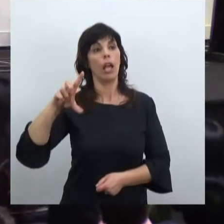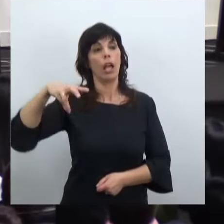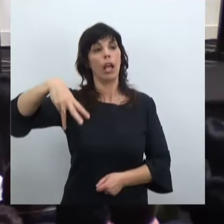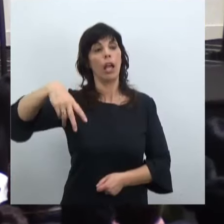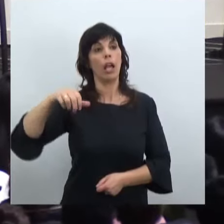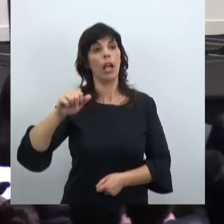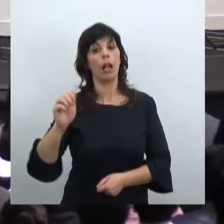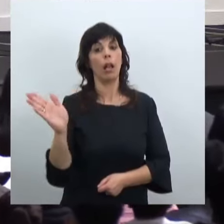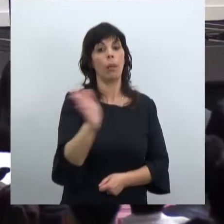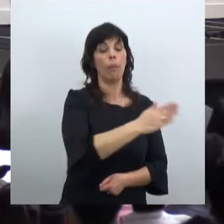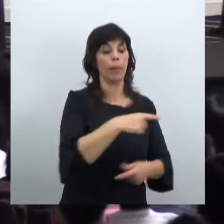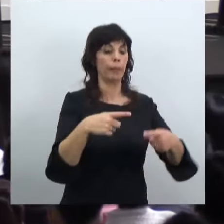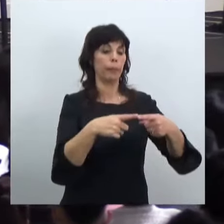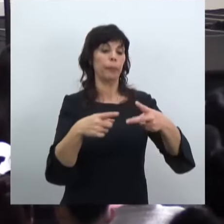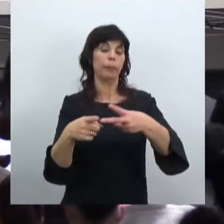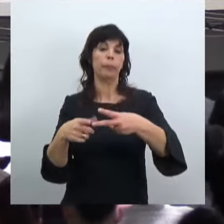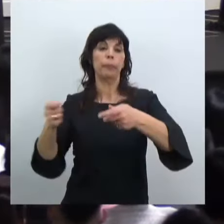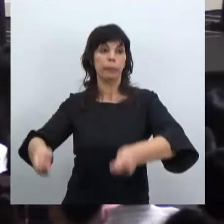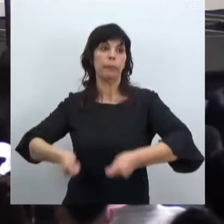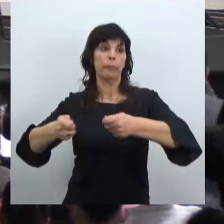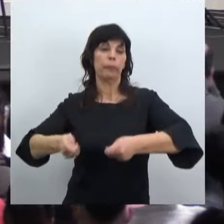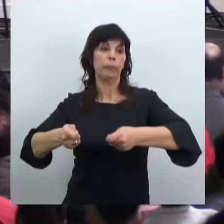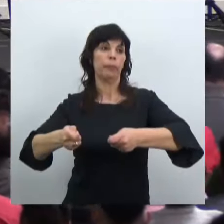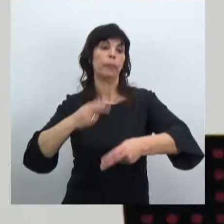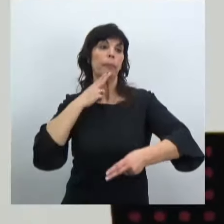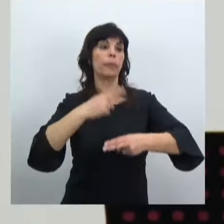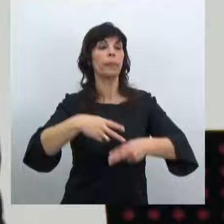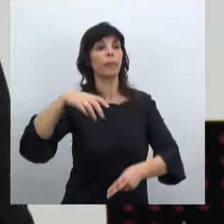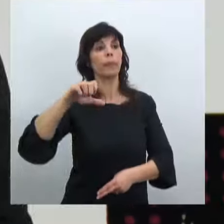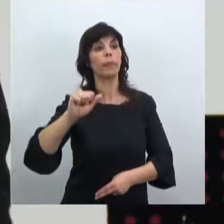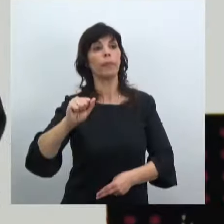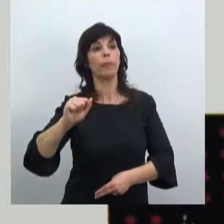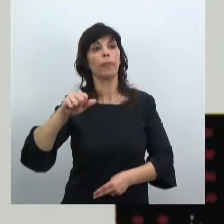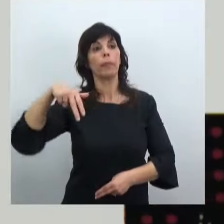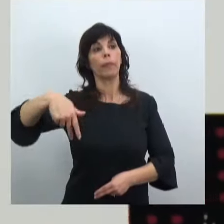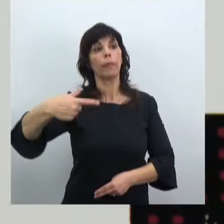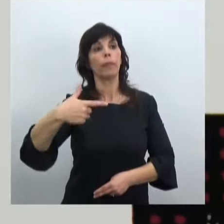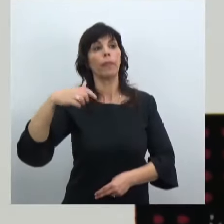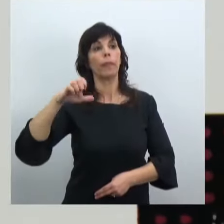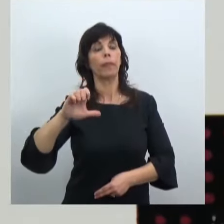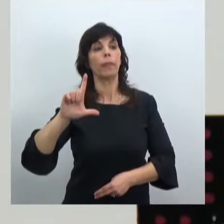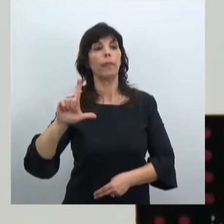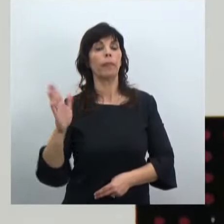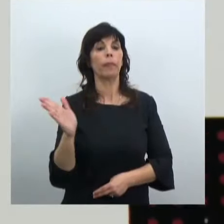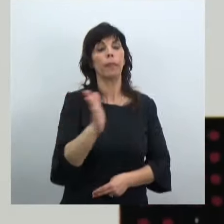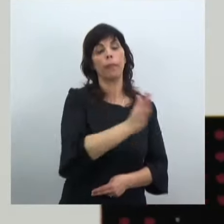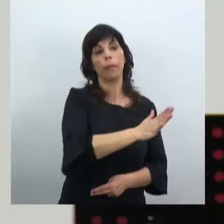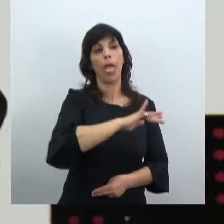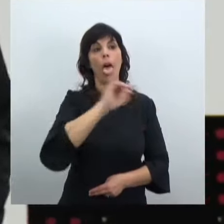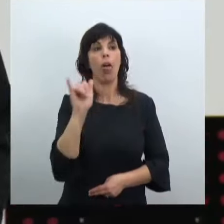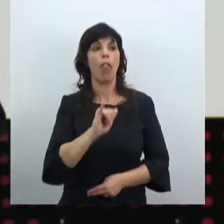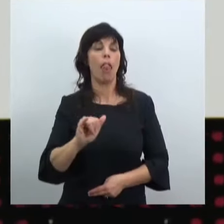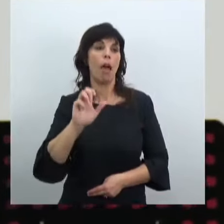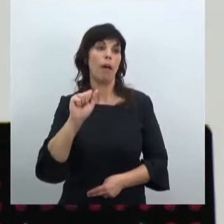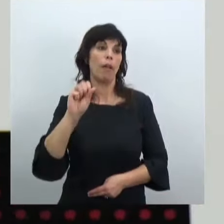tener una conferencia viernes, sábado, domingo. ¿De acuerdo? ¿Ah? Y el 27 de